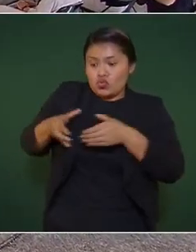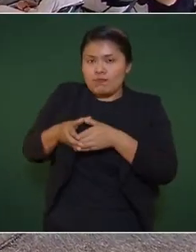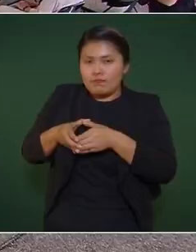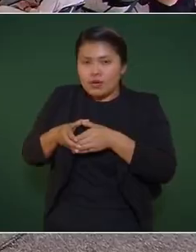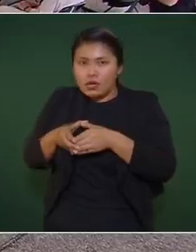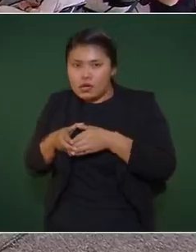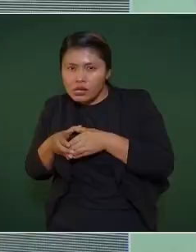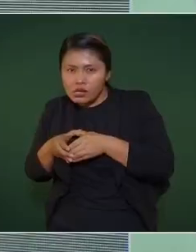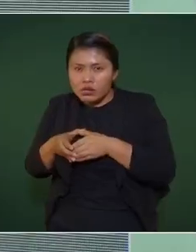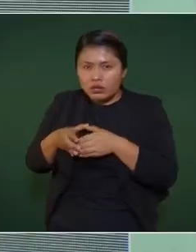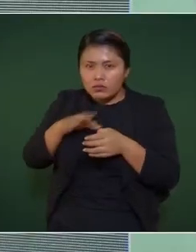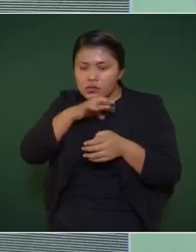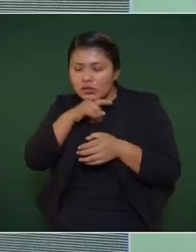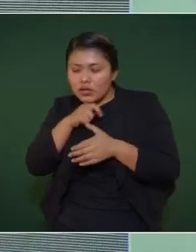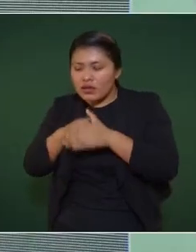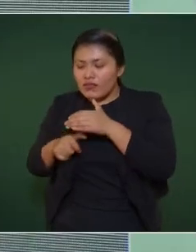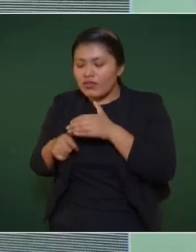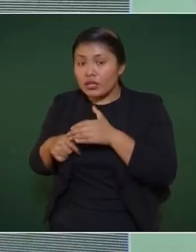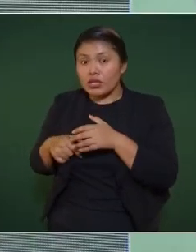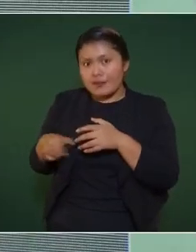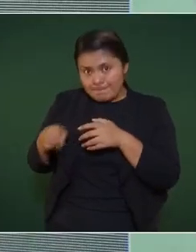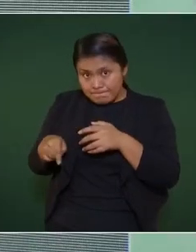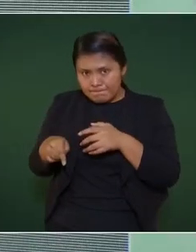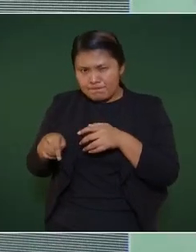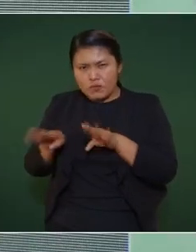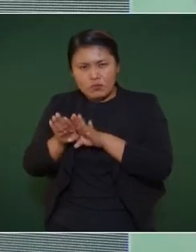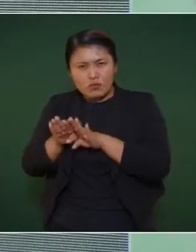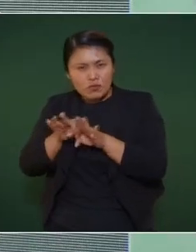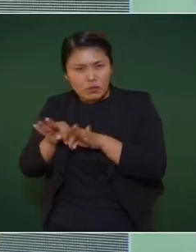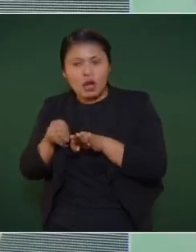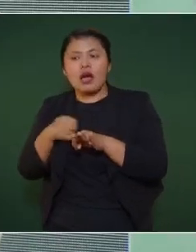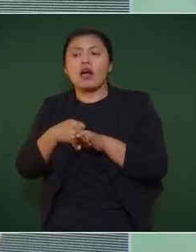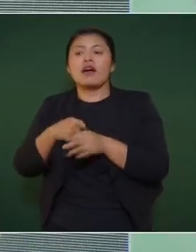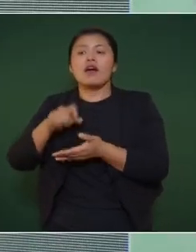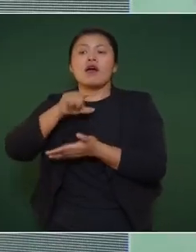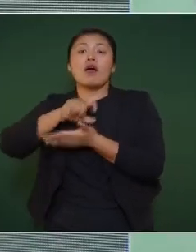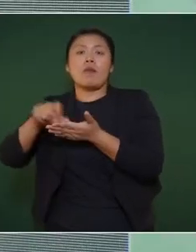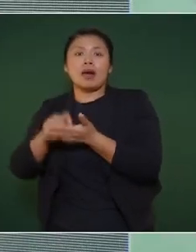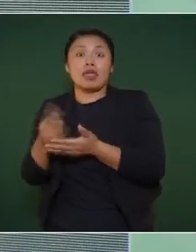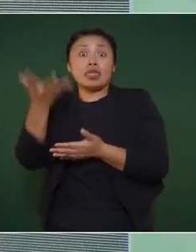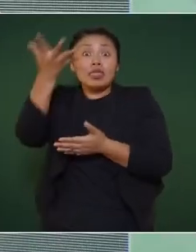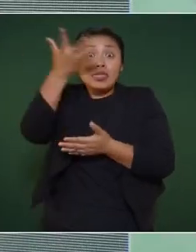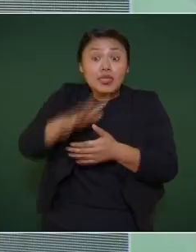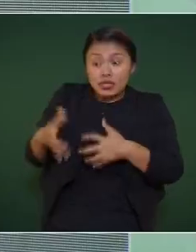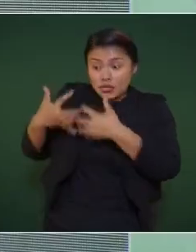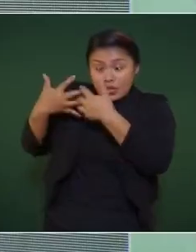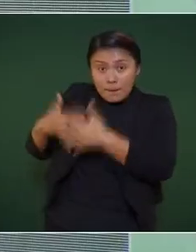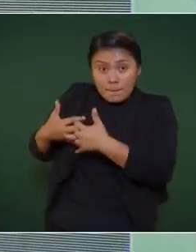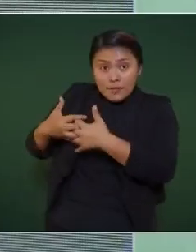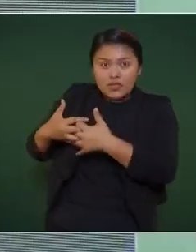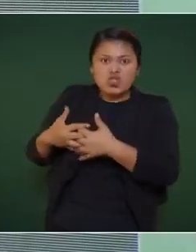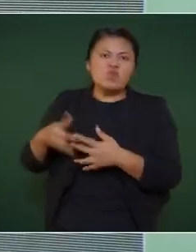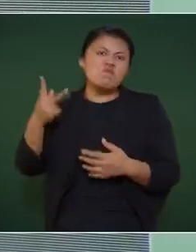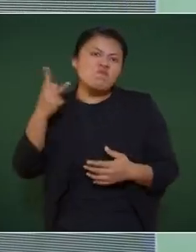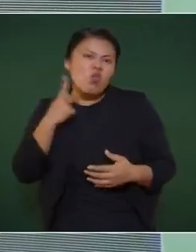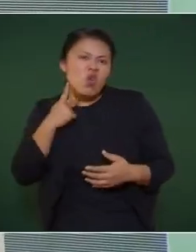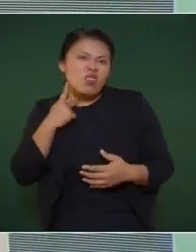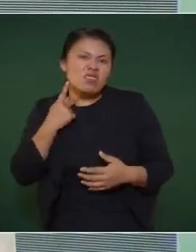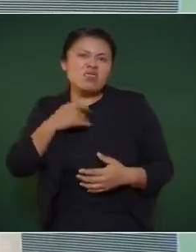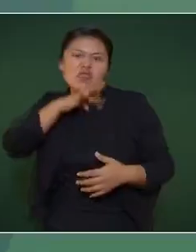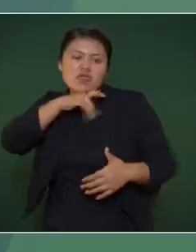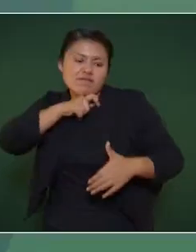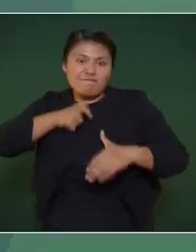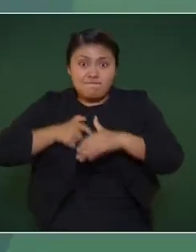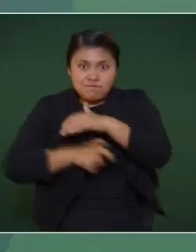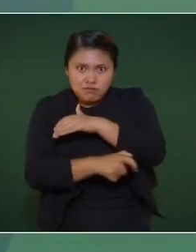operaba en la compra de medicamentos. 10 empresas vinculadas a políticos corruptos y a